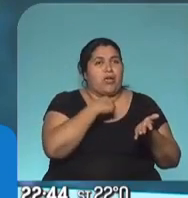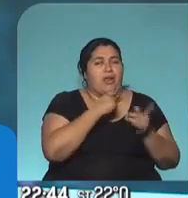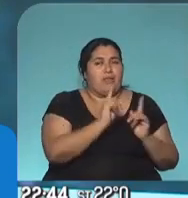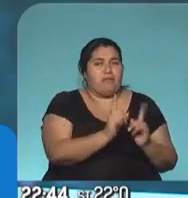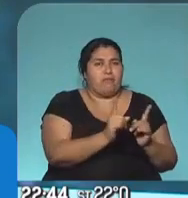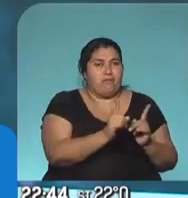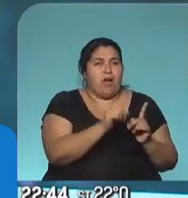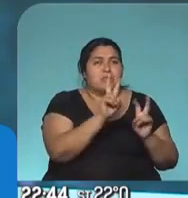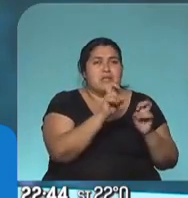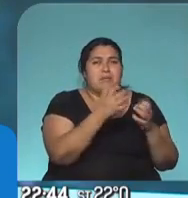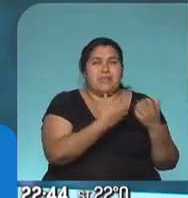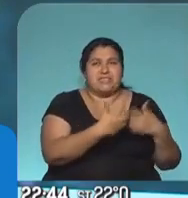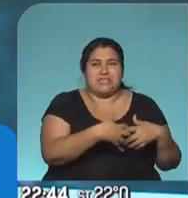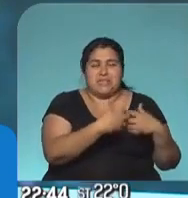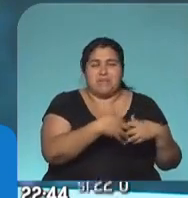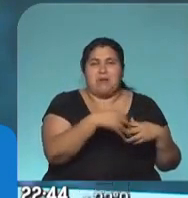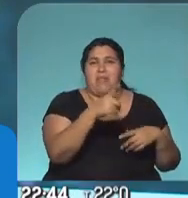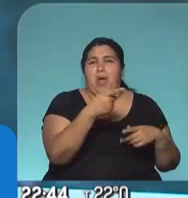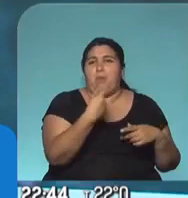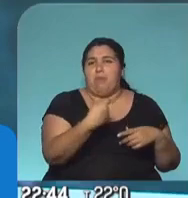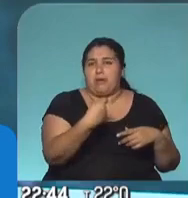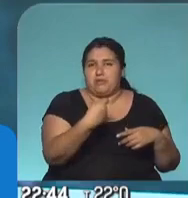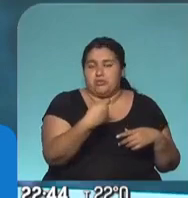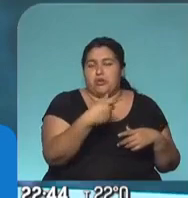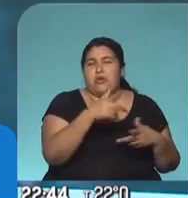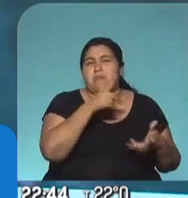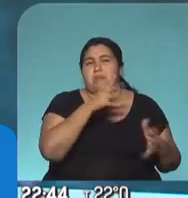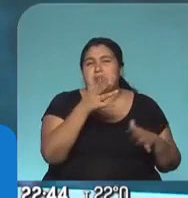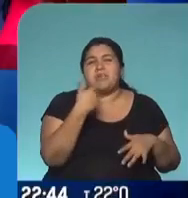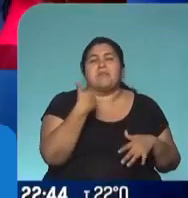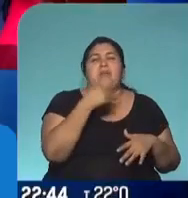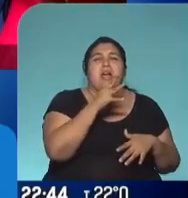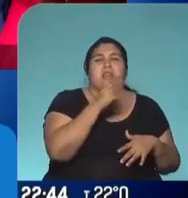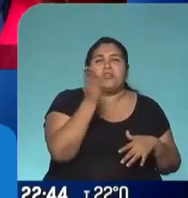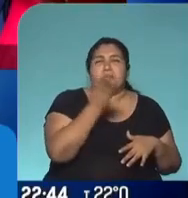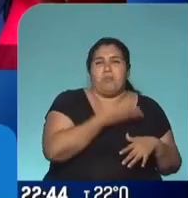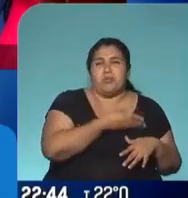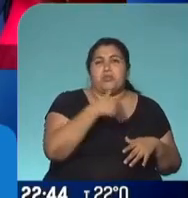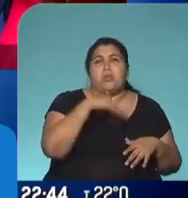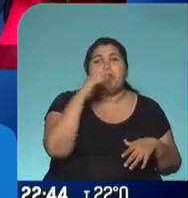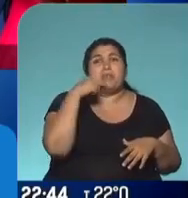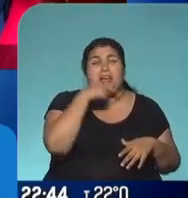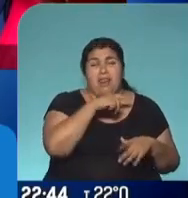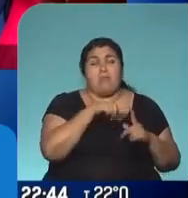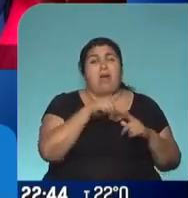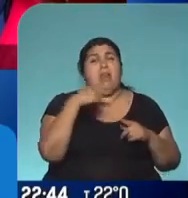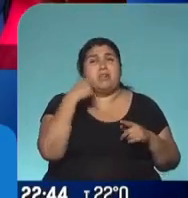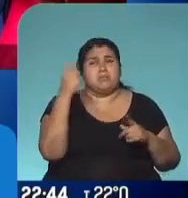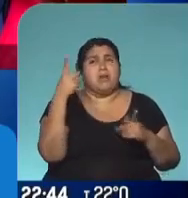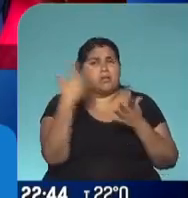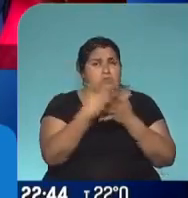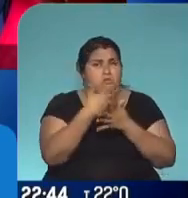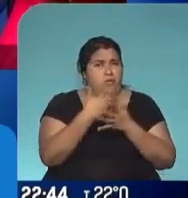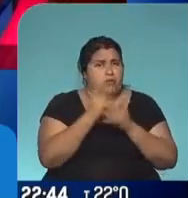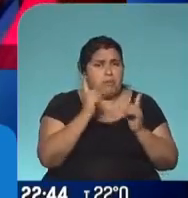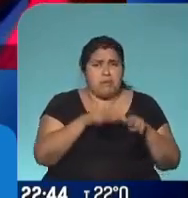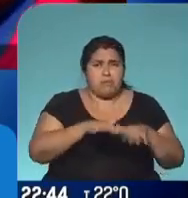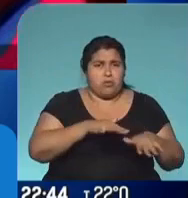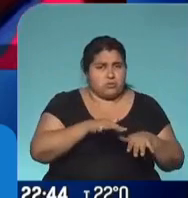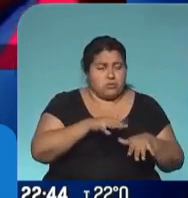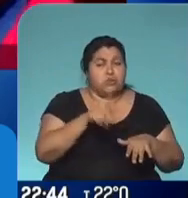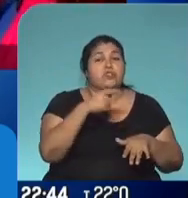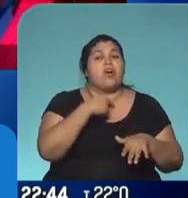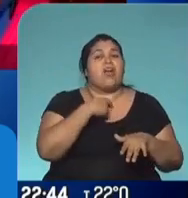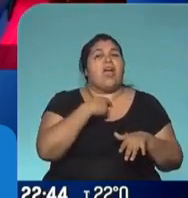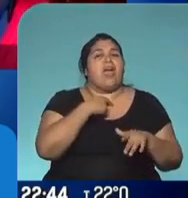los sistemas de pensiones. En el caso de Francia, el 14%, España, Alemania, todos los países atraviesan el mismo problema. Ahora, ¿cuál es el problema de hacer este tipo de